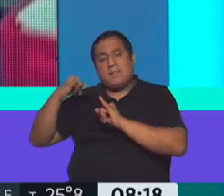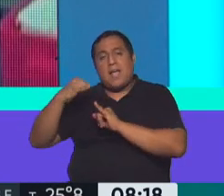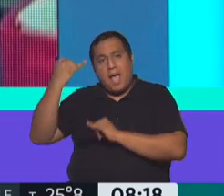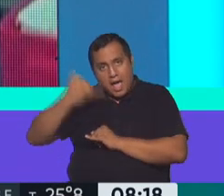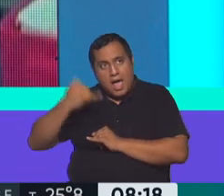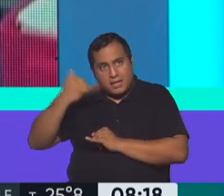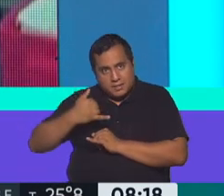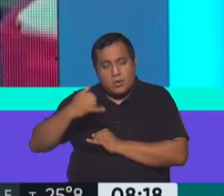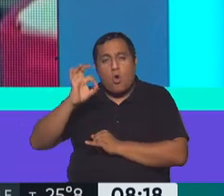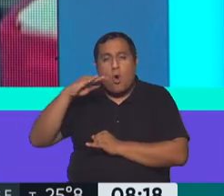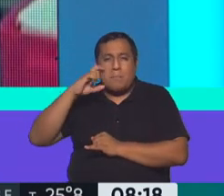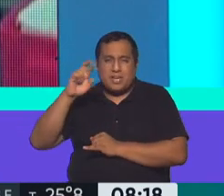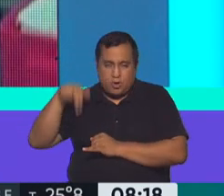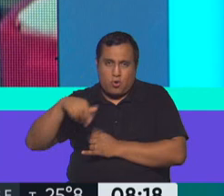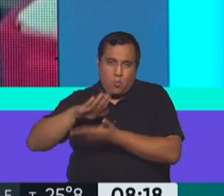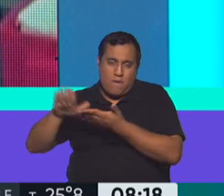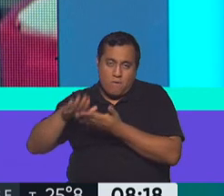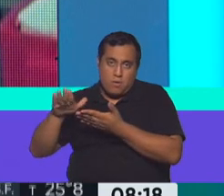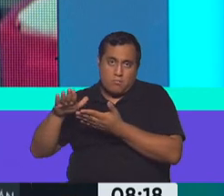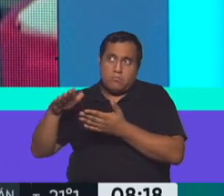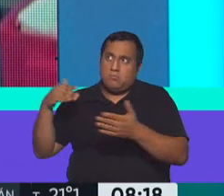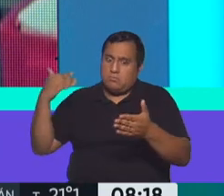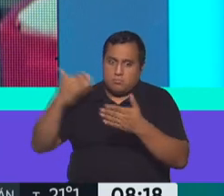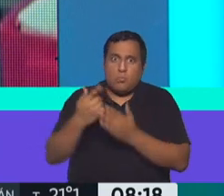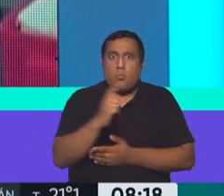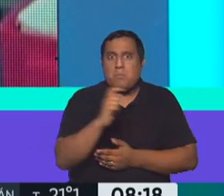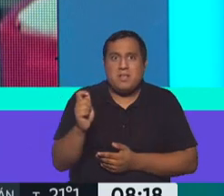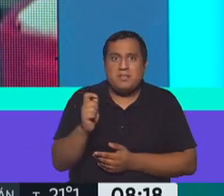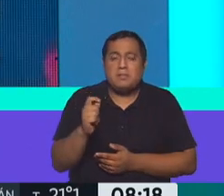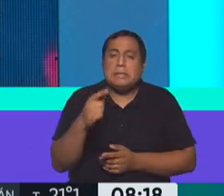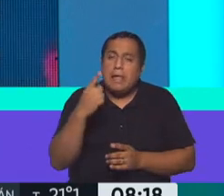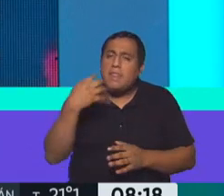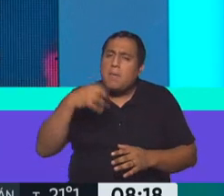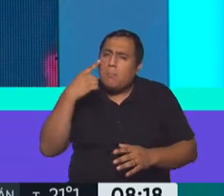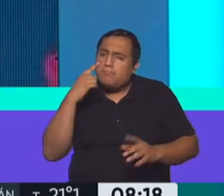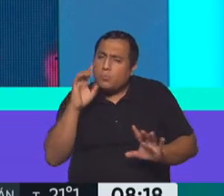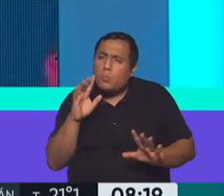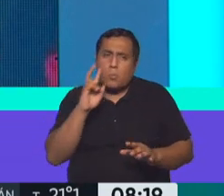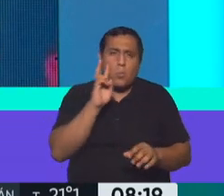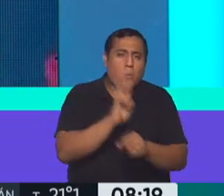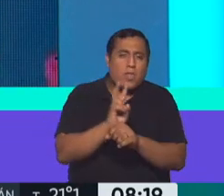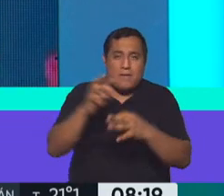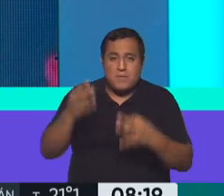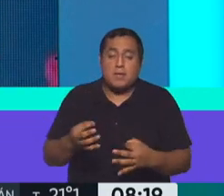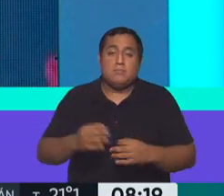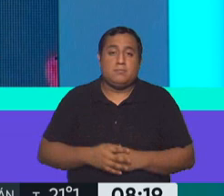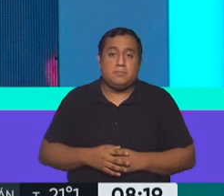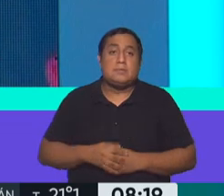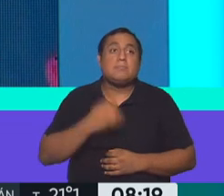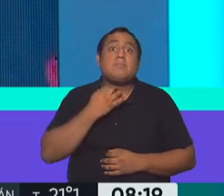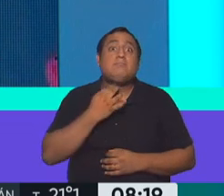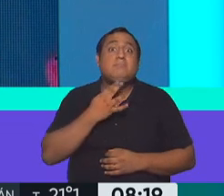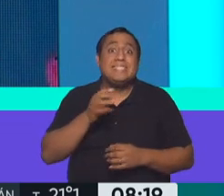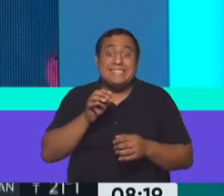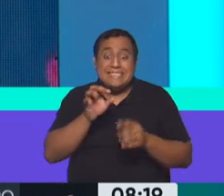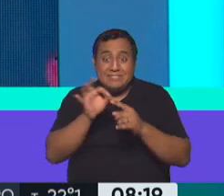la caracterizó esta variante entonces tenemos que ser cautos parece y hacer es el panorama ojalá así sea significa esto significa que va